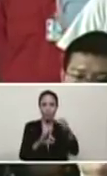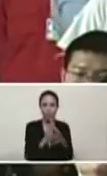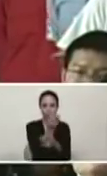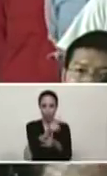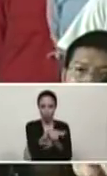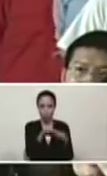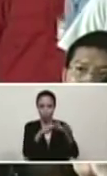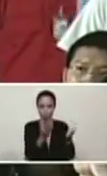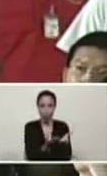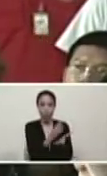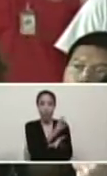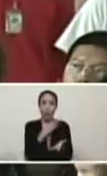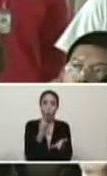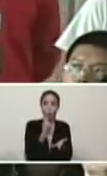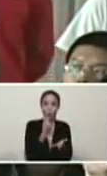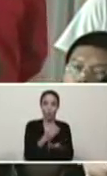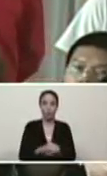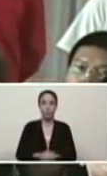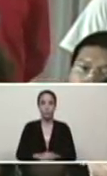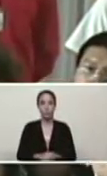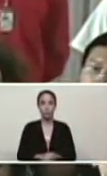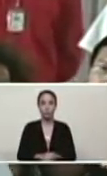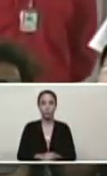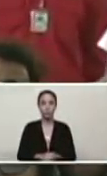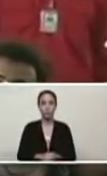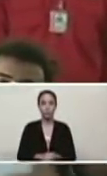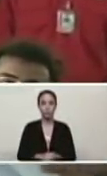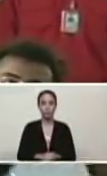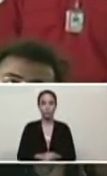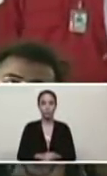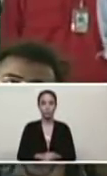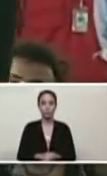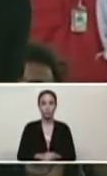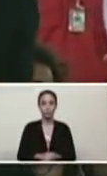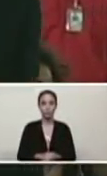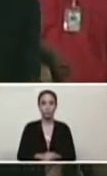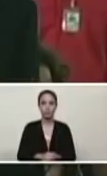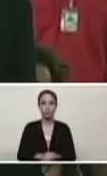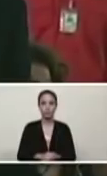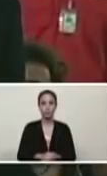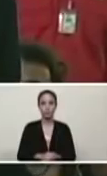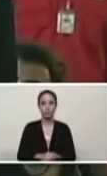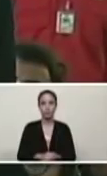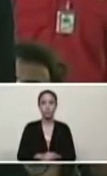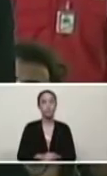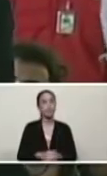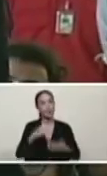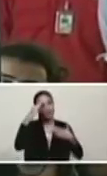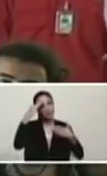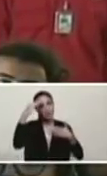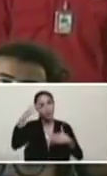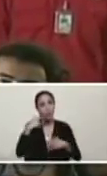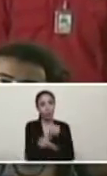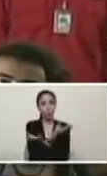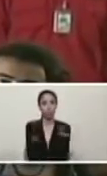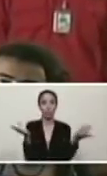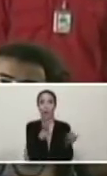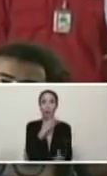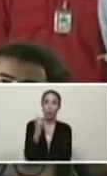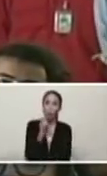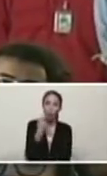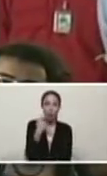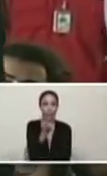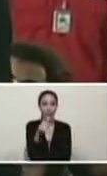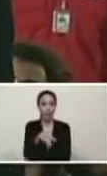Juventud Democrática. Saludos. The youth and the people of Venezuela. Saluda a la juventud y al pueblo